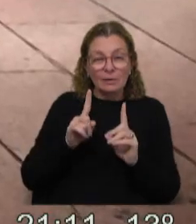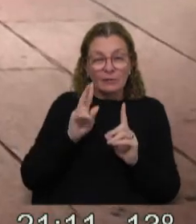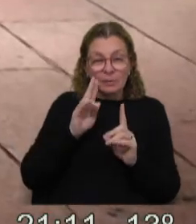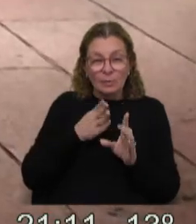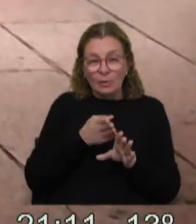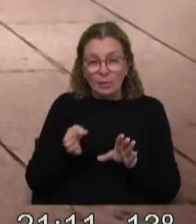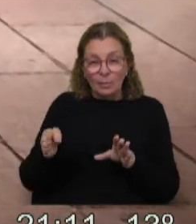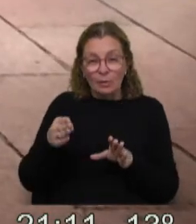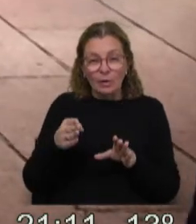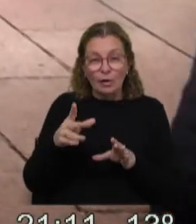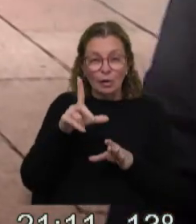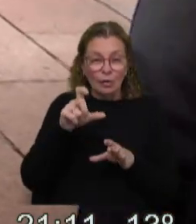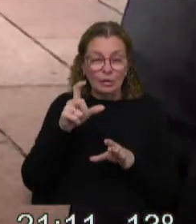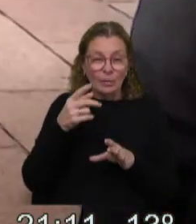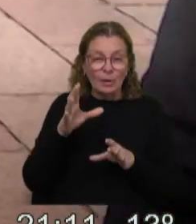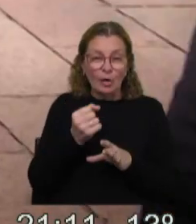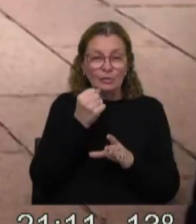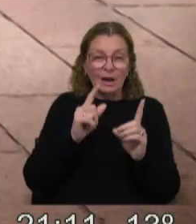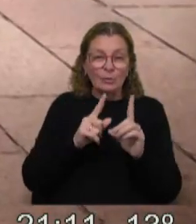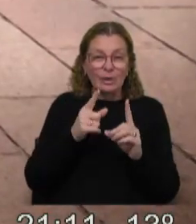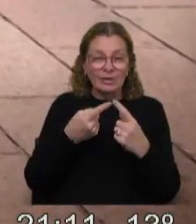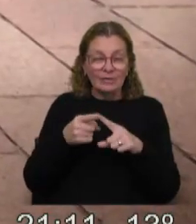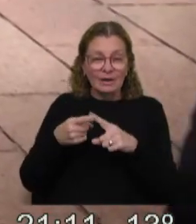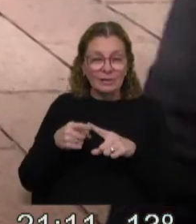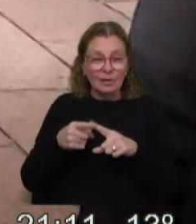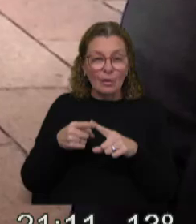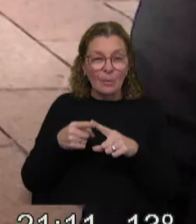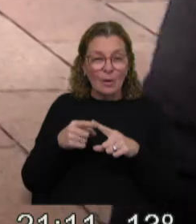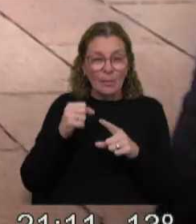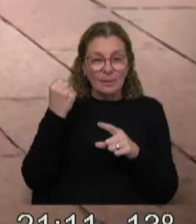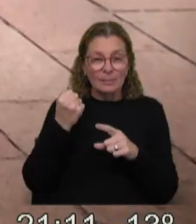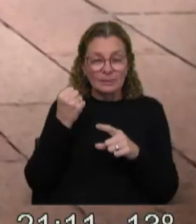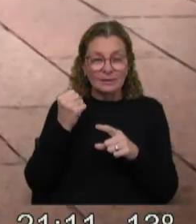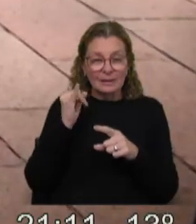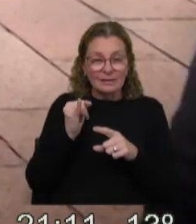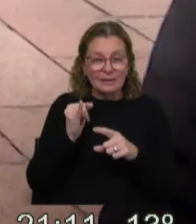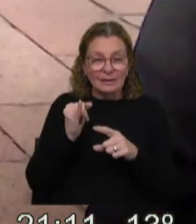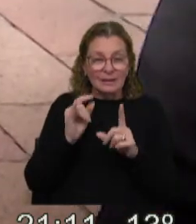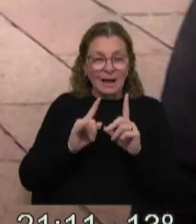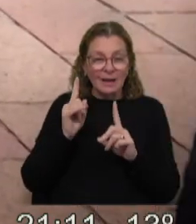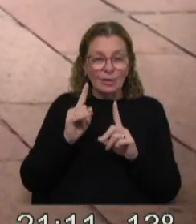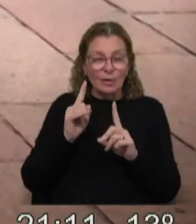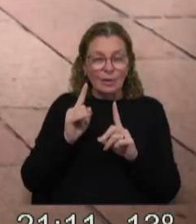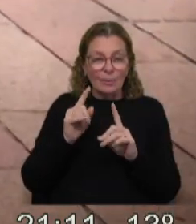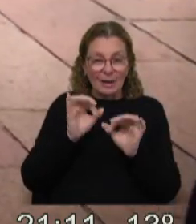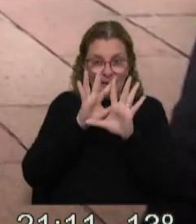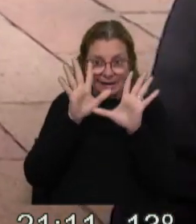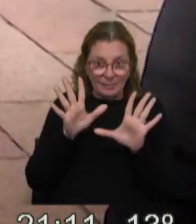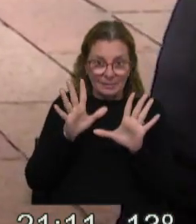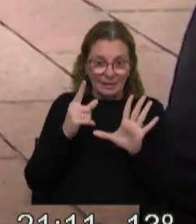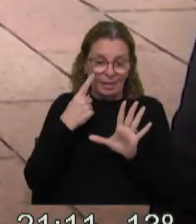su obviedad y encontrar alguna otra que tuviera un poco más de sustancia sin que fuera tan claramente